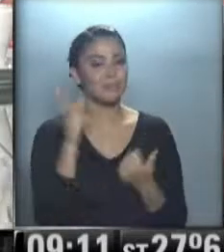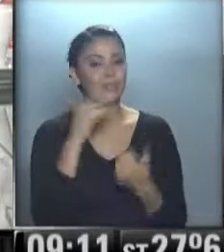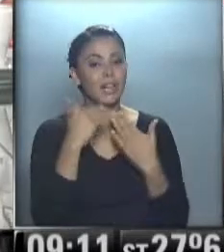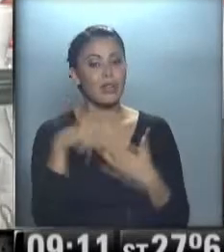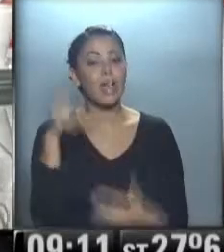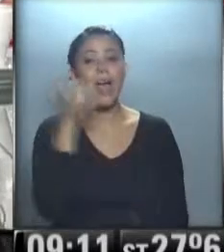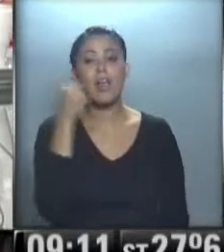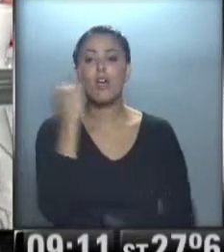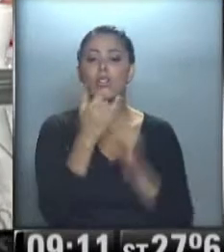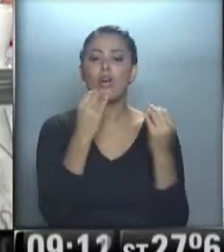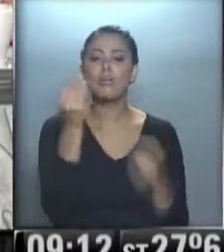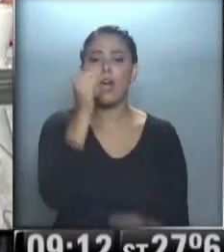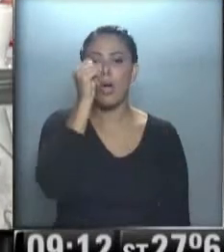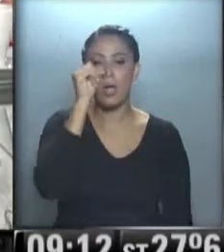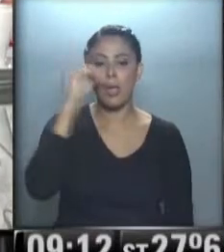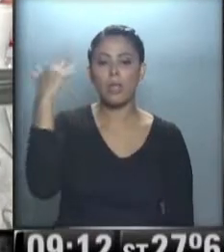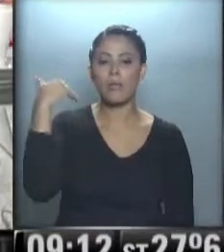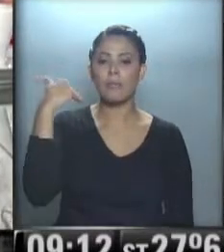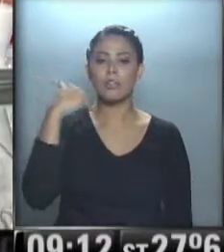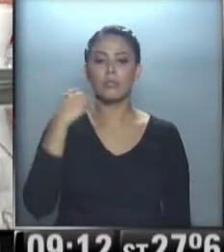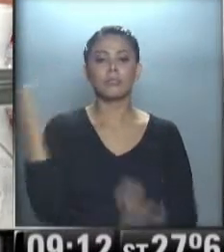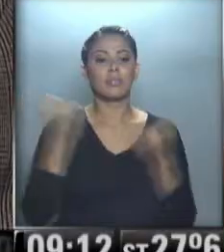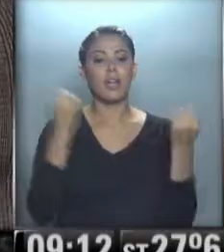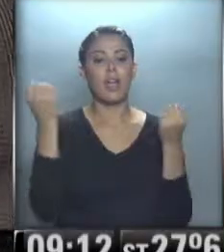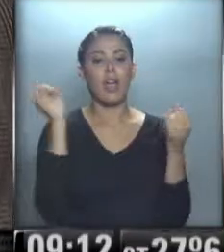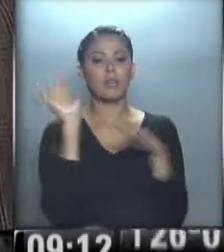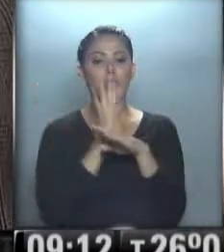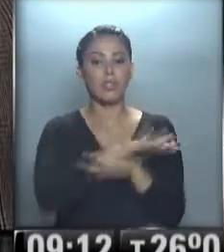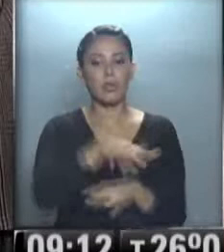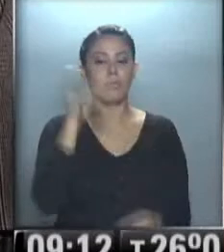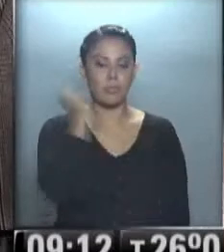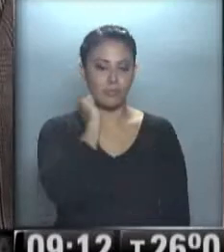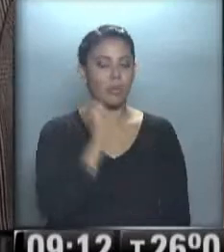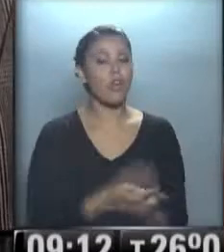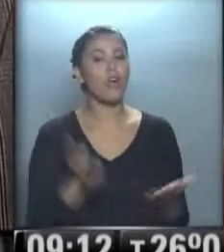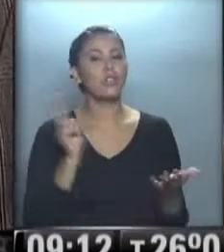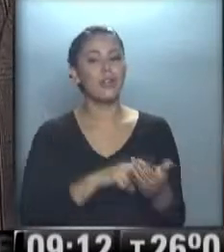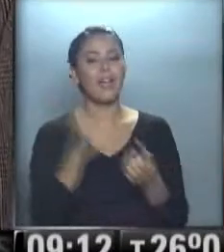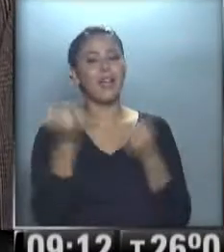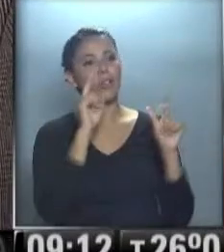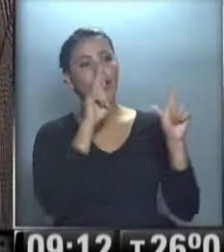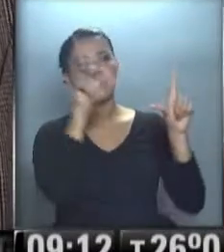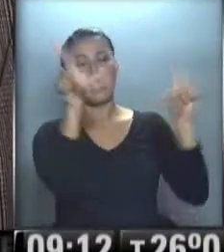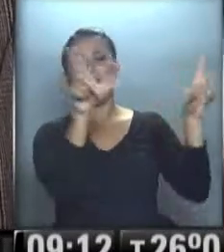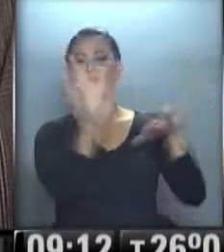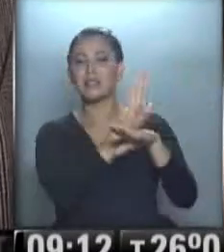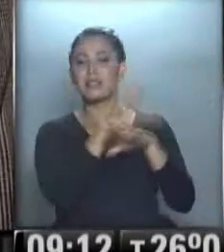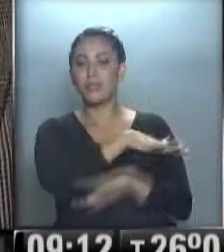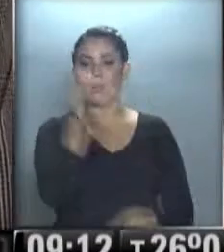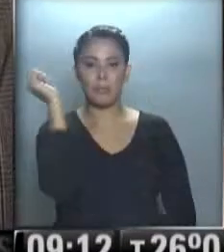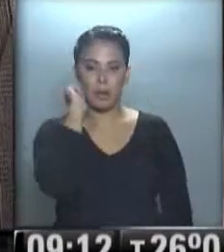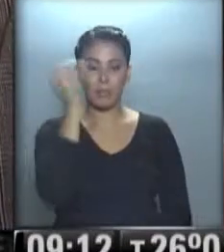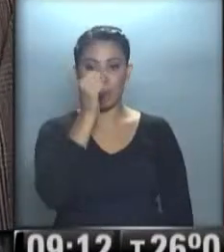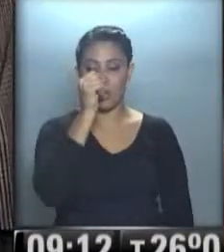Alejo ahora nos cuenta cómo estuvo este fin de semana el autocine en el Rosedal. Volvió el autocine del Rosedal de Palermo este